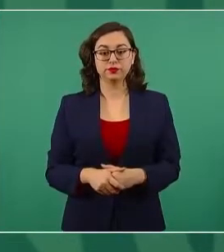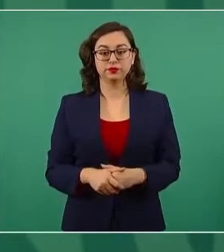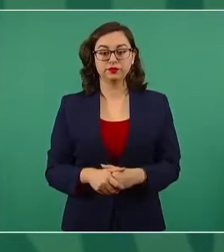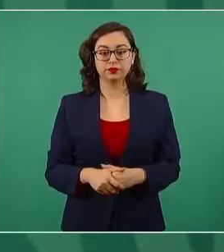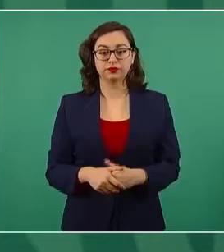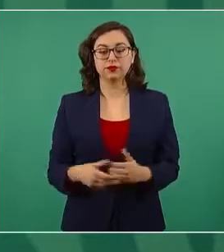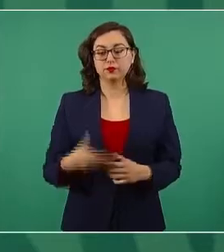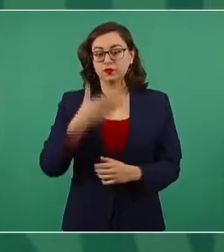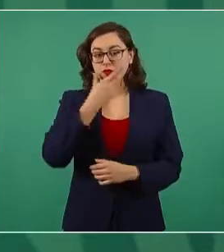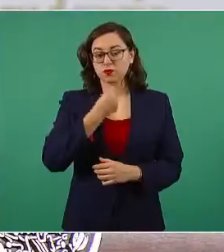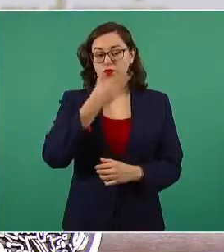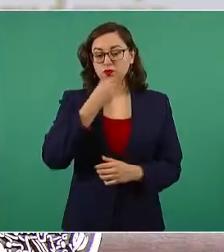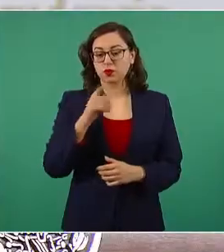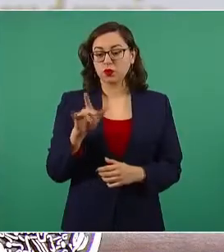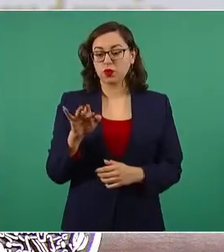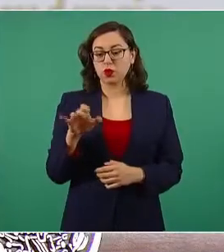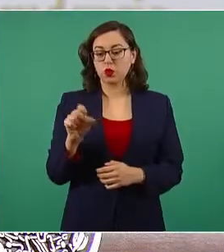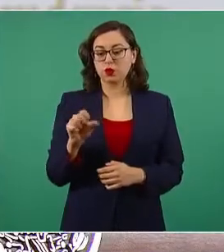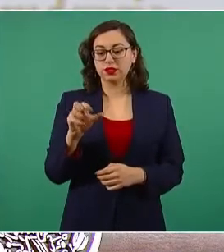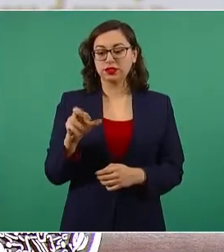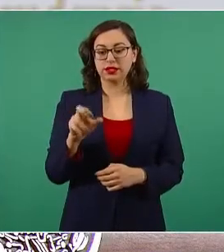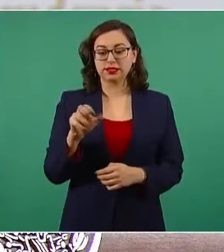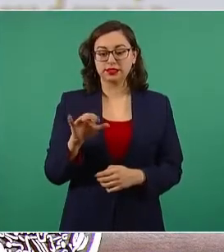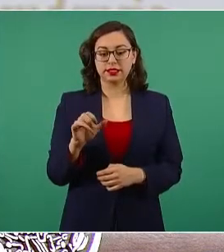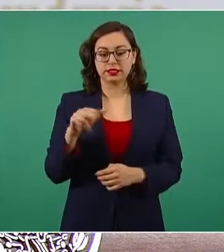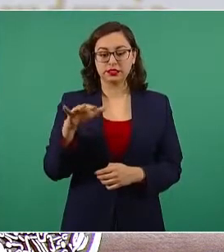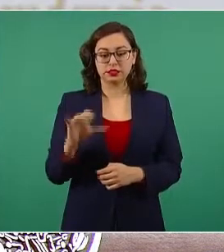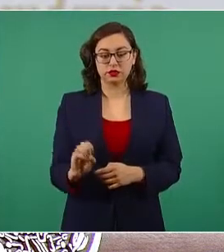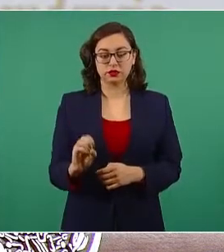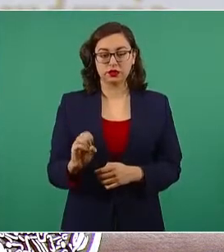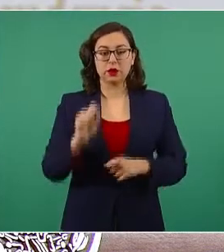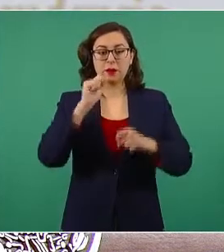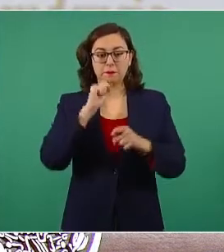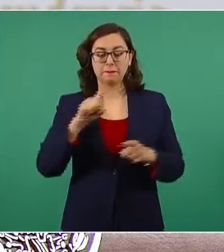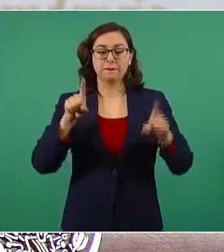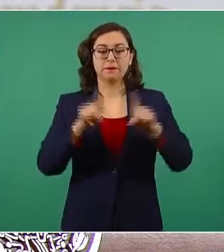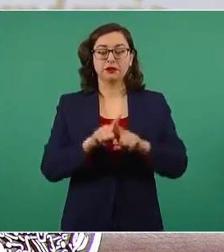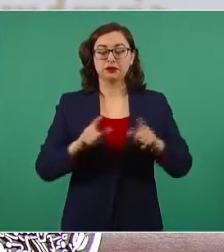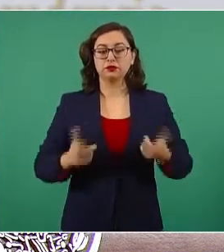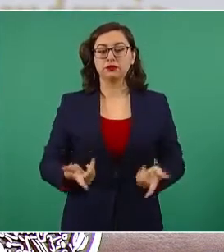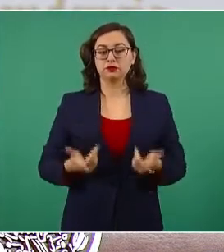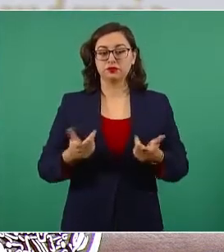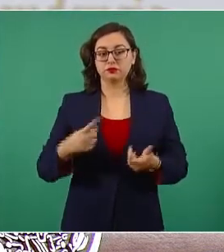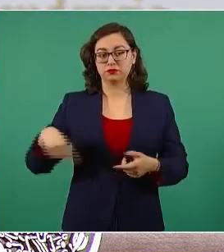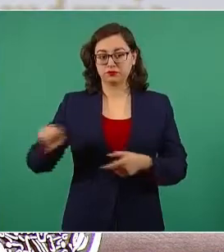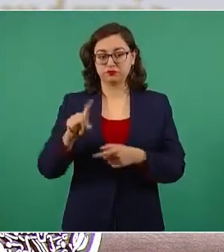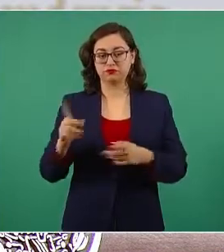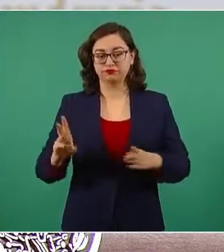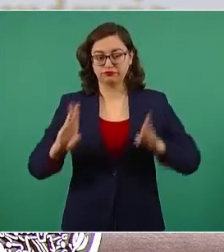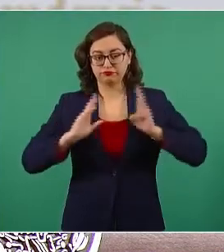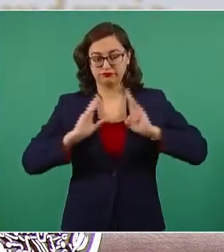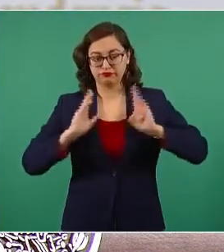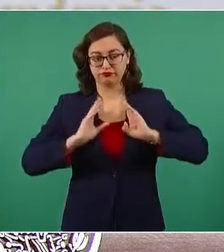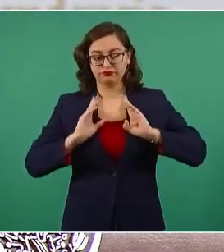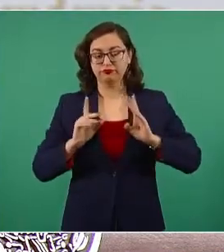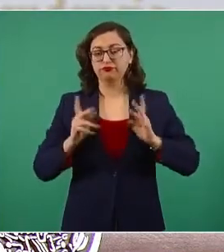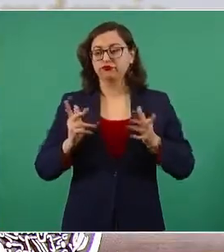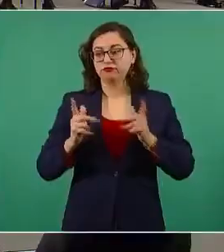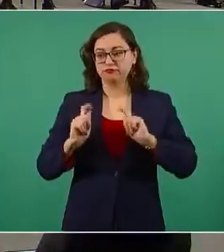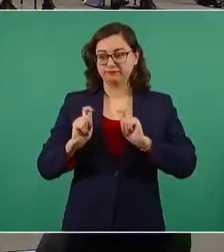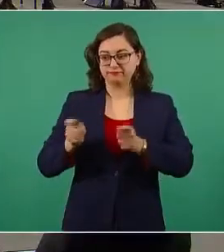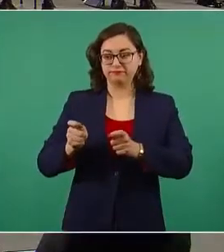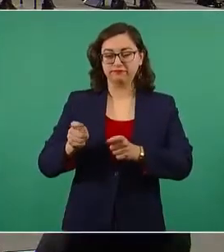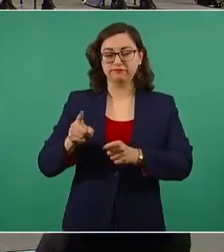a Luis Crescencio Sandoval González, y a las Fuerzas Armadas, porque ayuda también